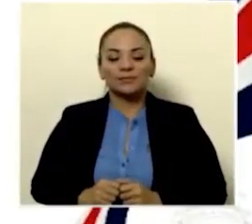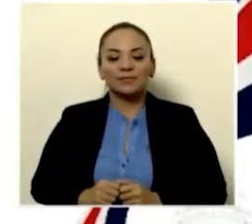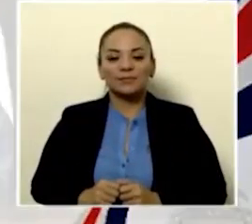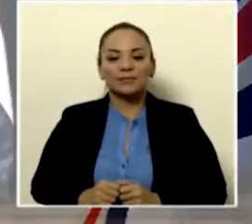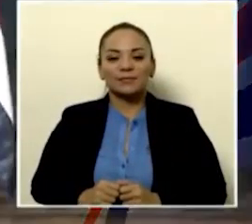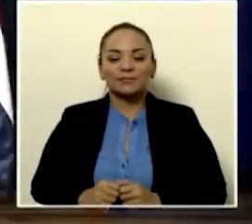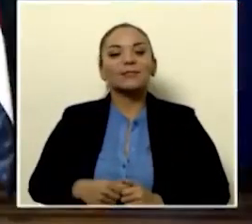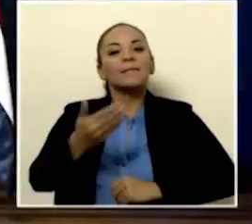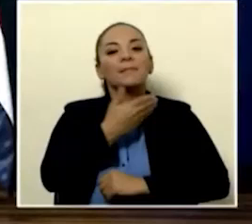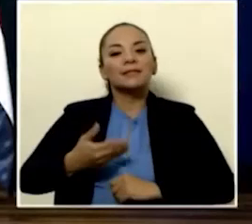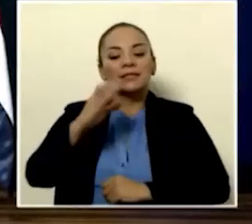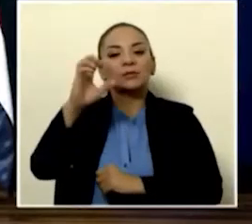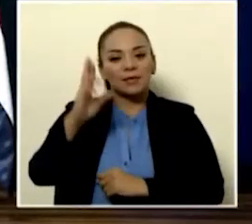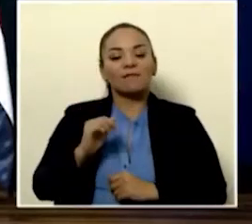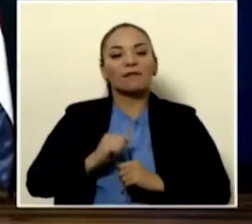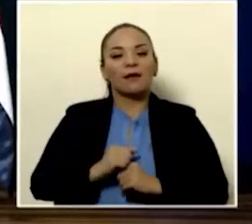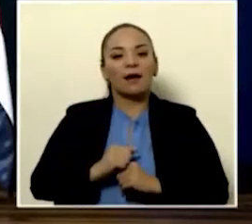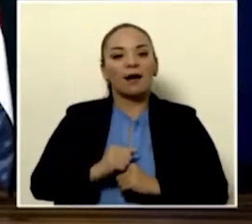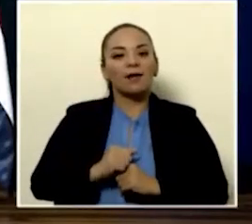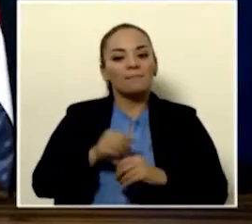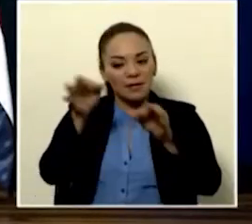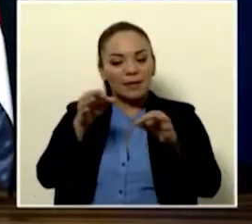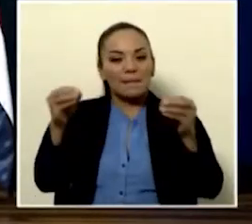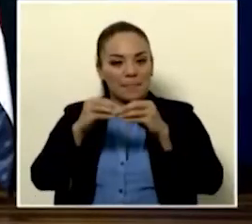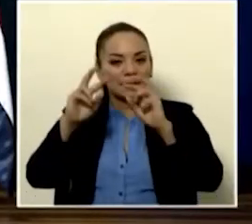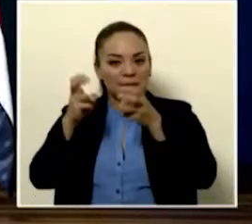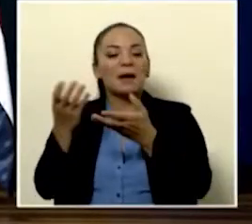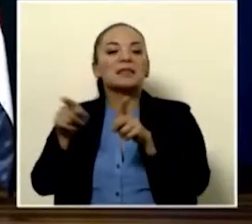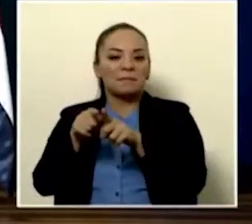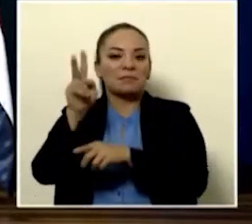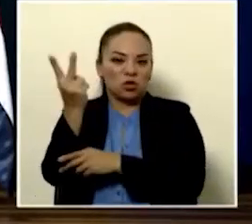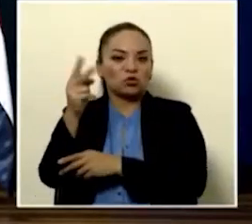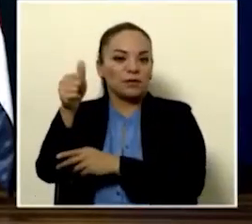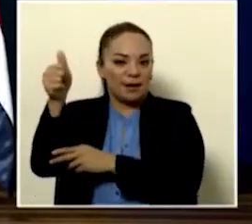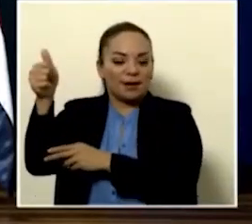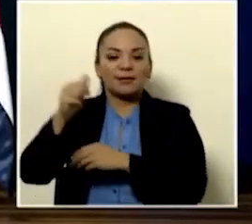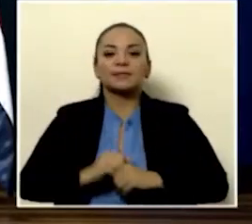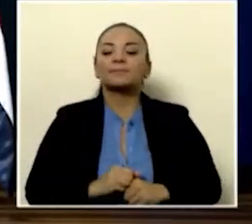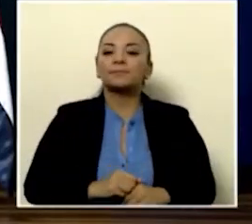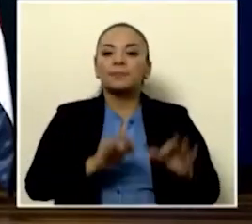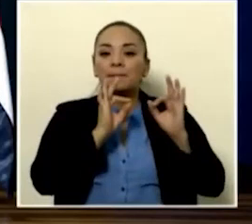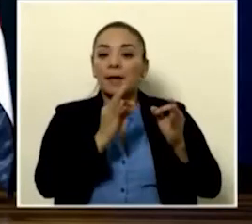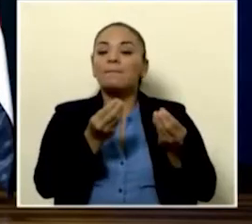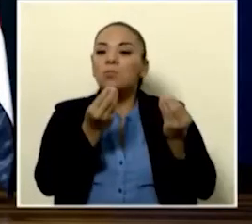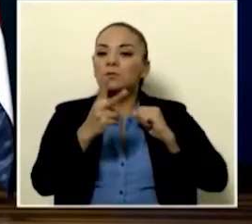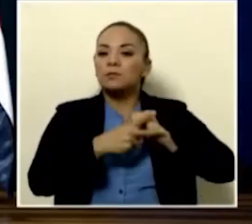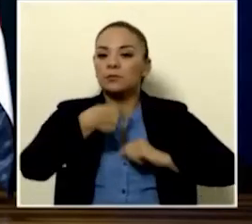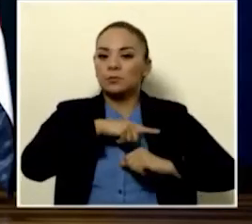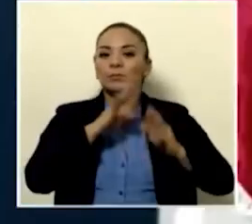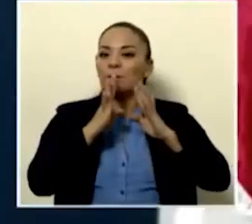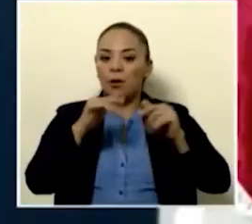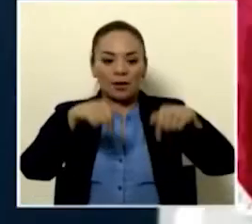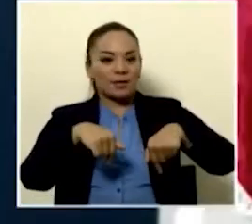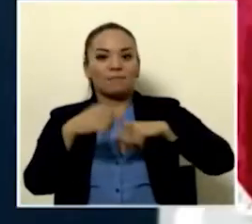El presidente de la República nos ampliará sobre este tema y también los jerarcas. Bueno, mucho hemos hablado de las riquezas que nos dio